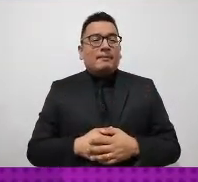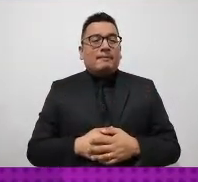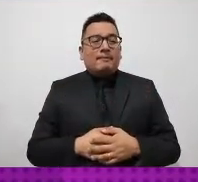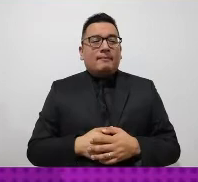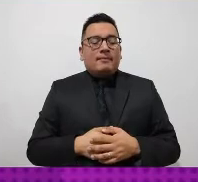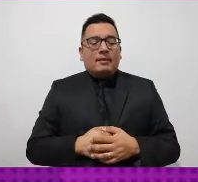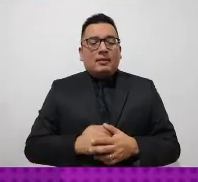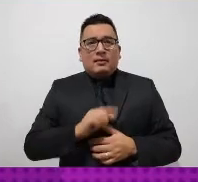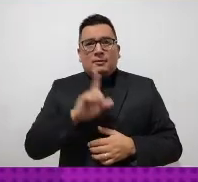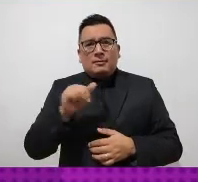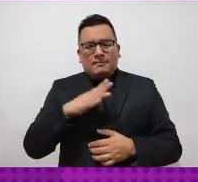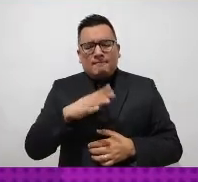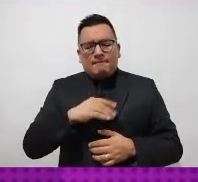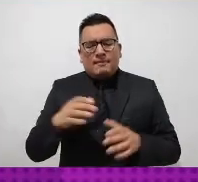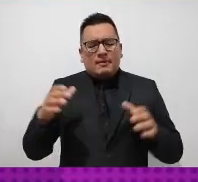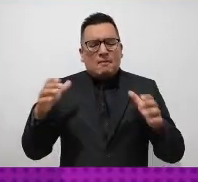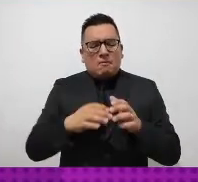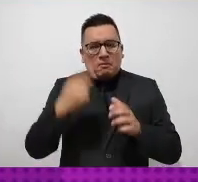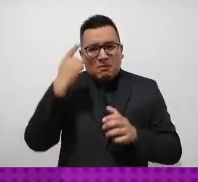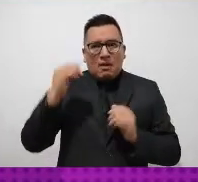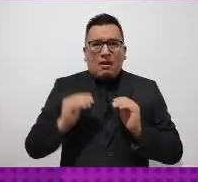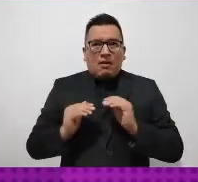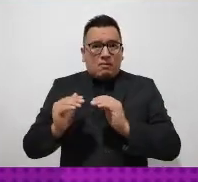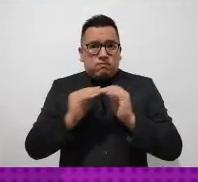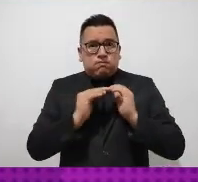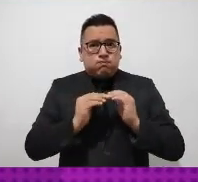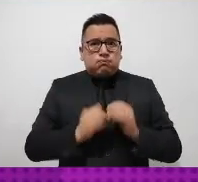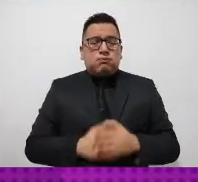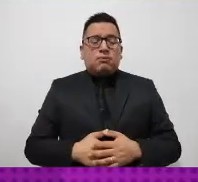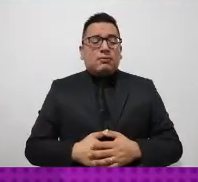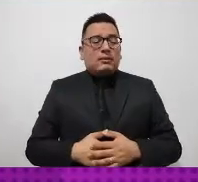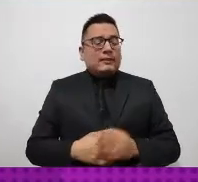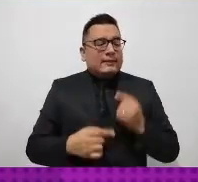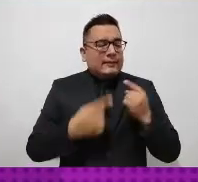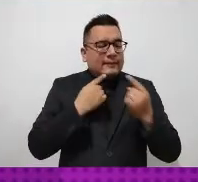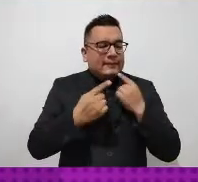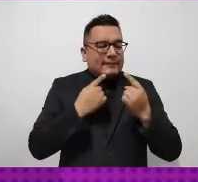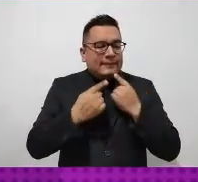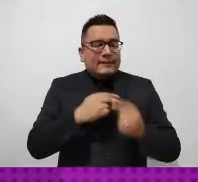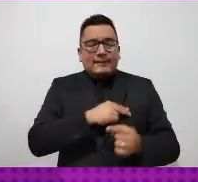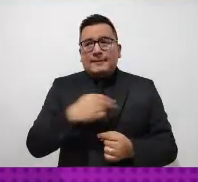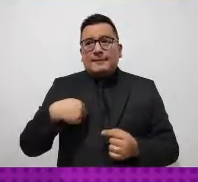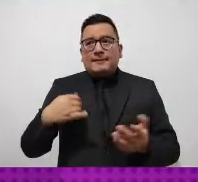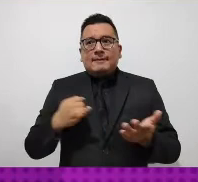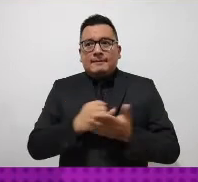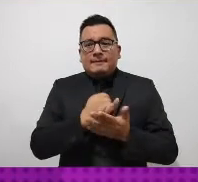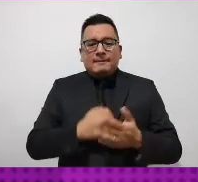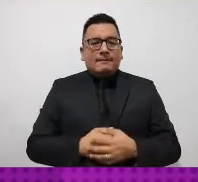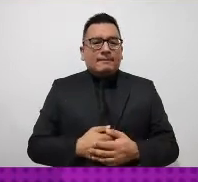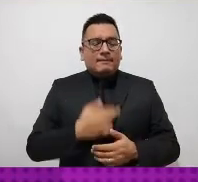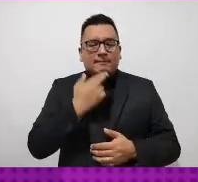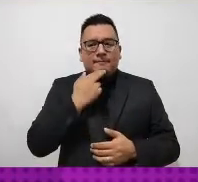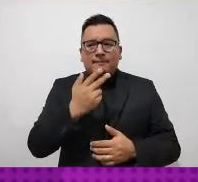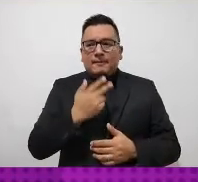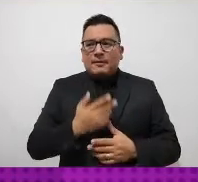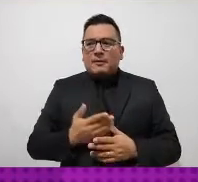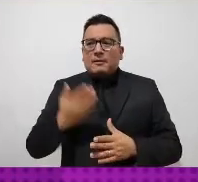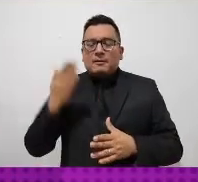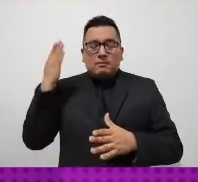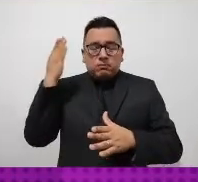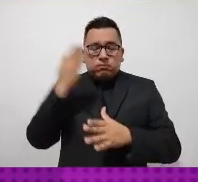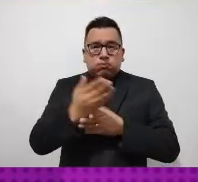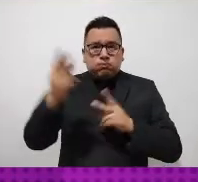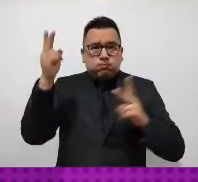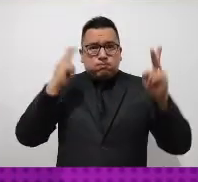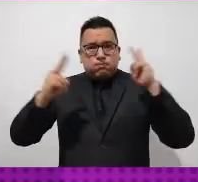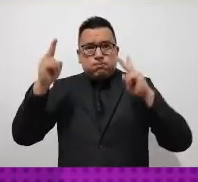Entonces ya en el Comité de Paridad e Inclusión manifiesto la situación y decidimos optar como una medida pues el acudir